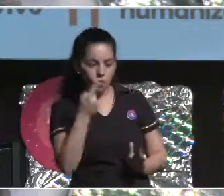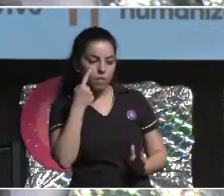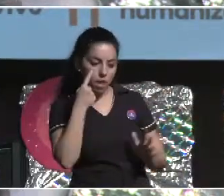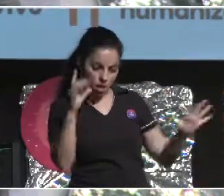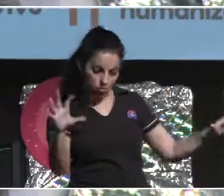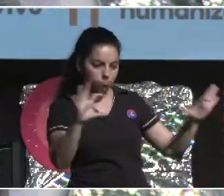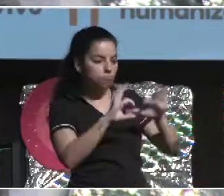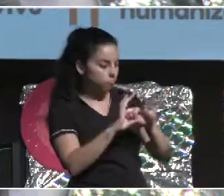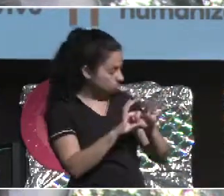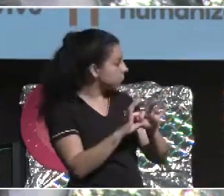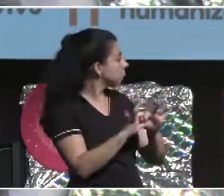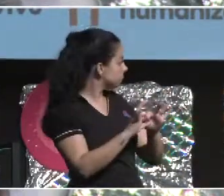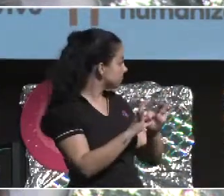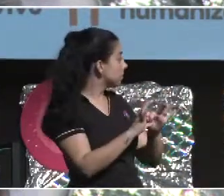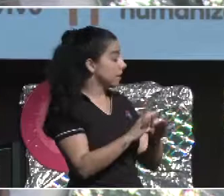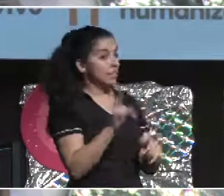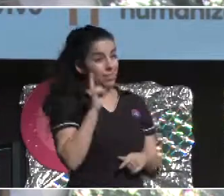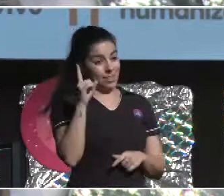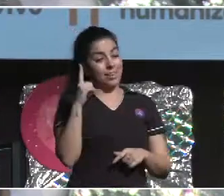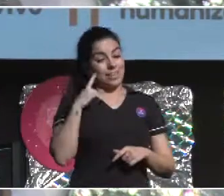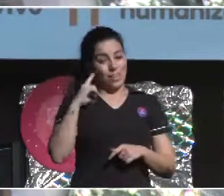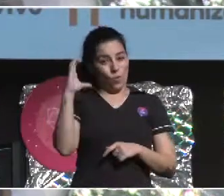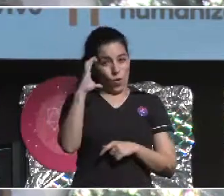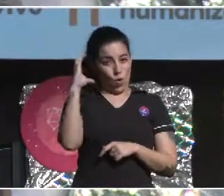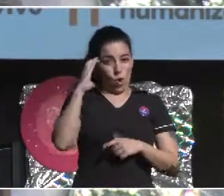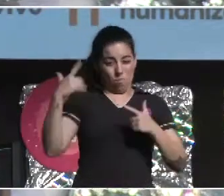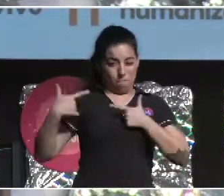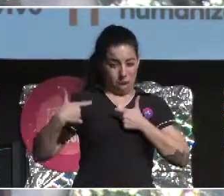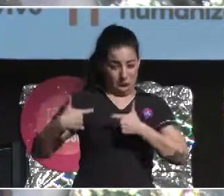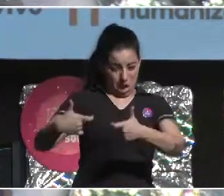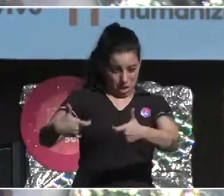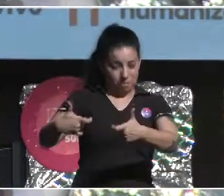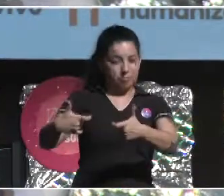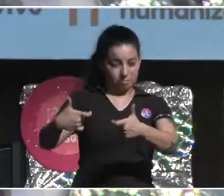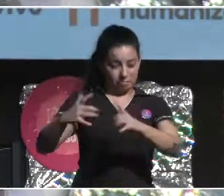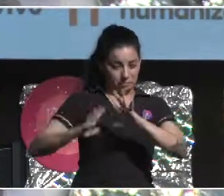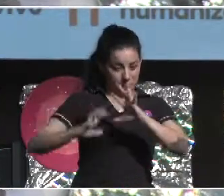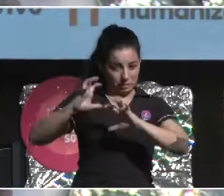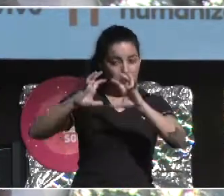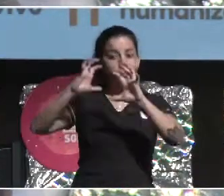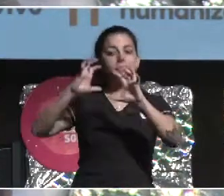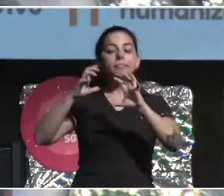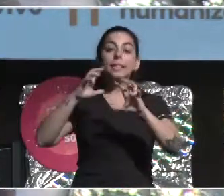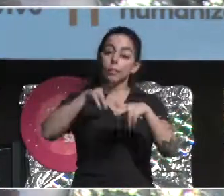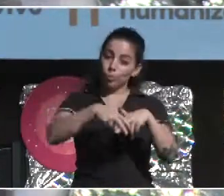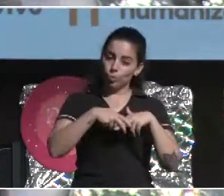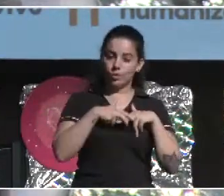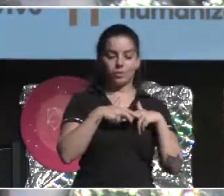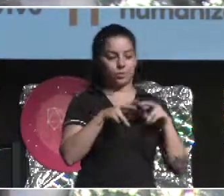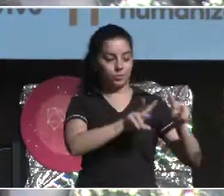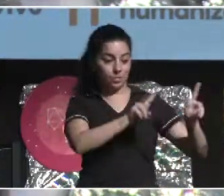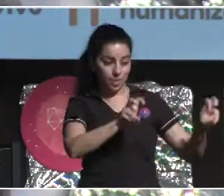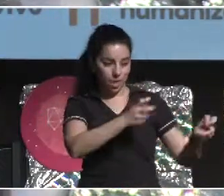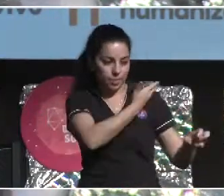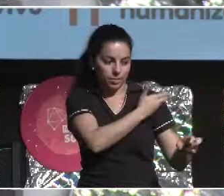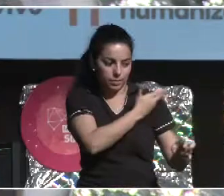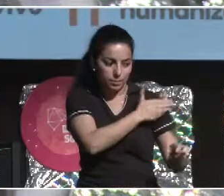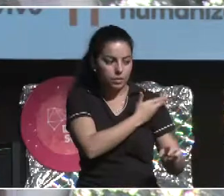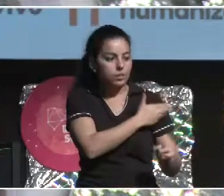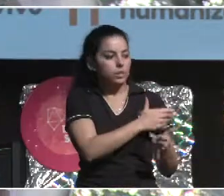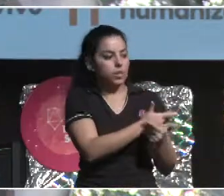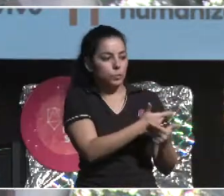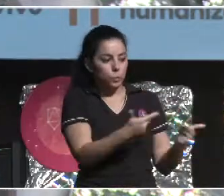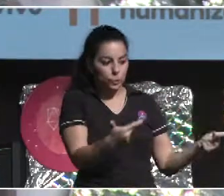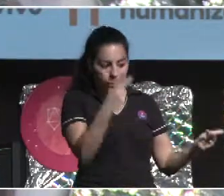que nosotros hemos pasado por un conflicto armado de muchos años y hay un tema de discriminación para los grupos armados o